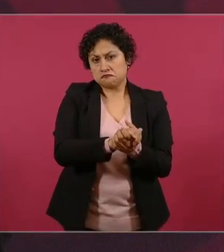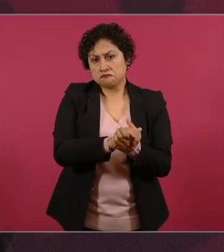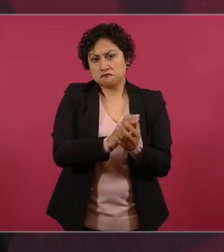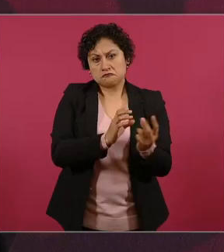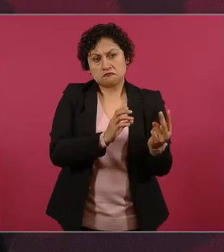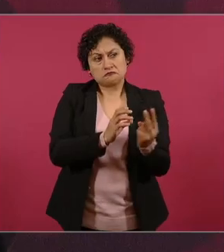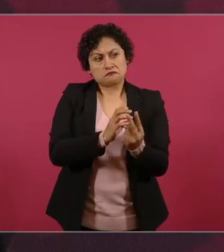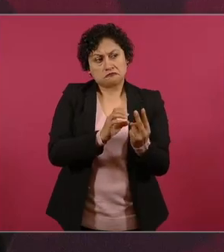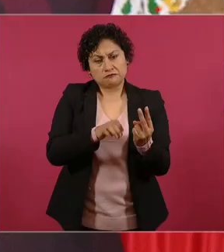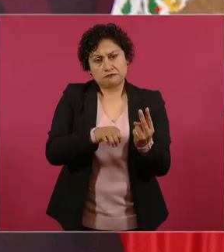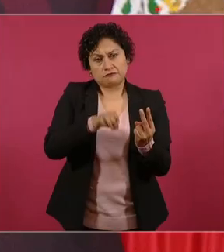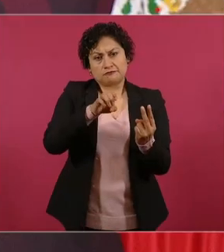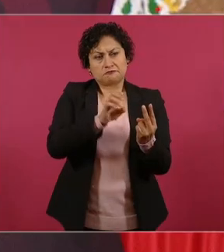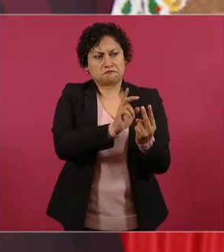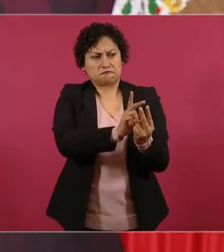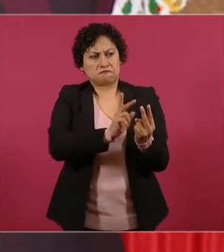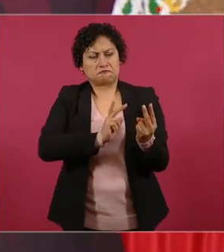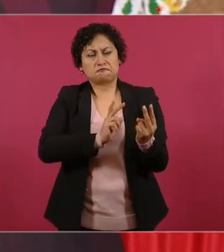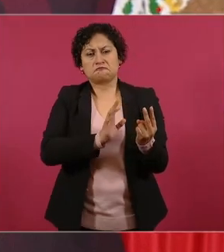veteranos como el que habla,